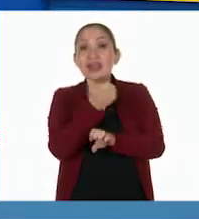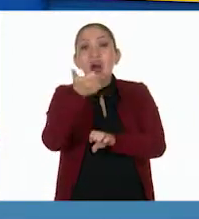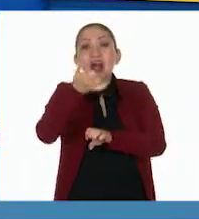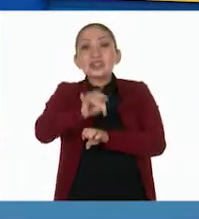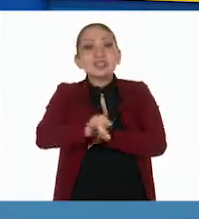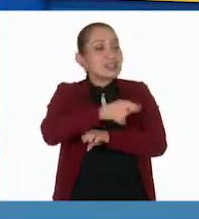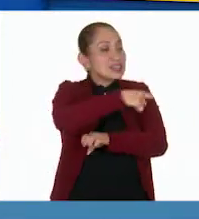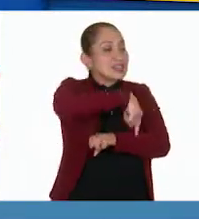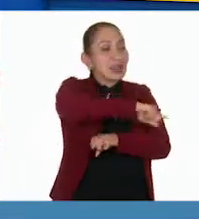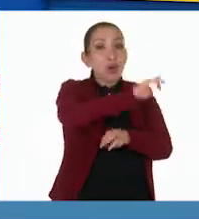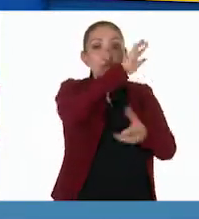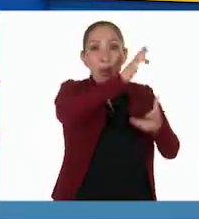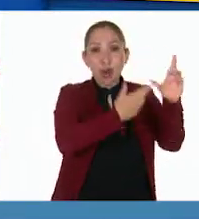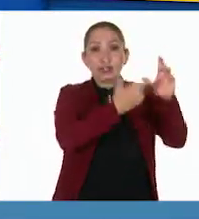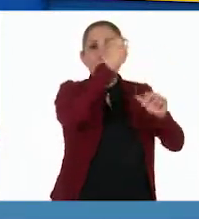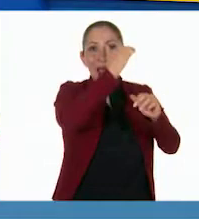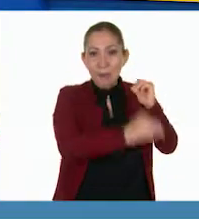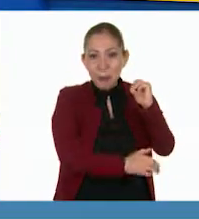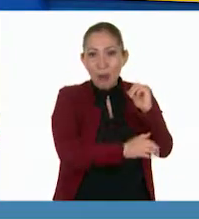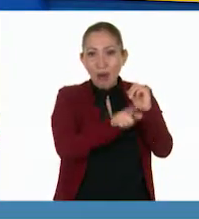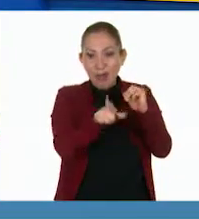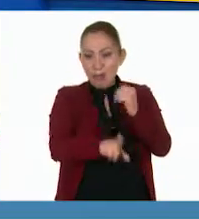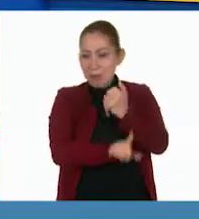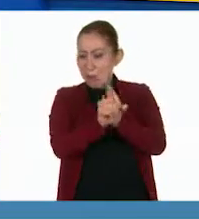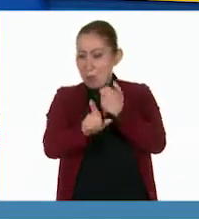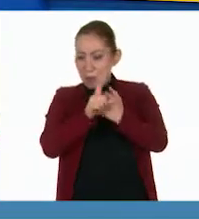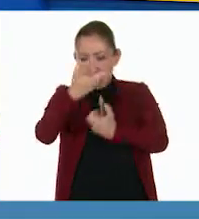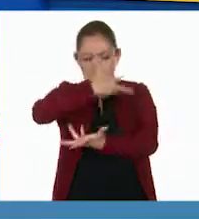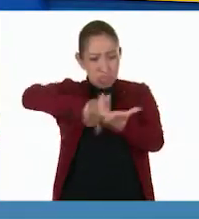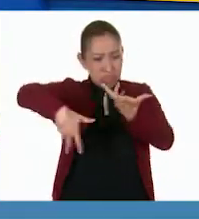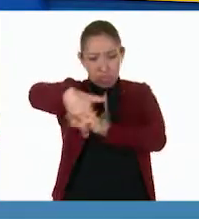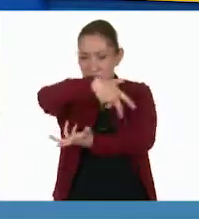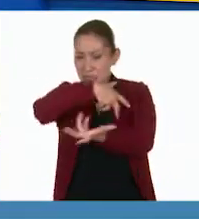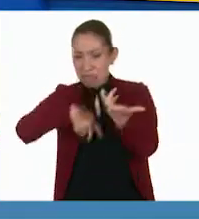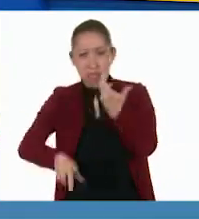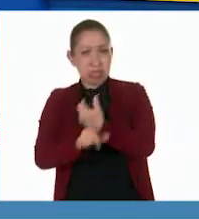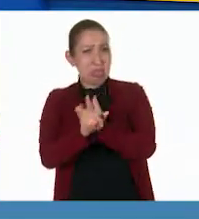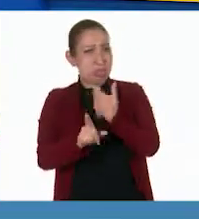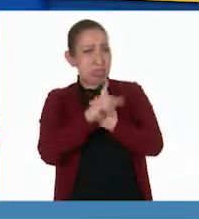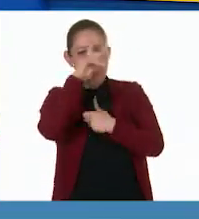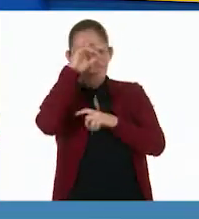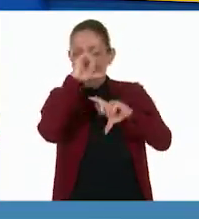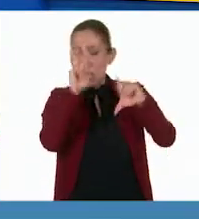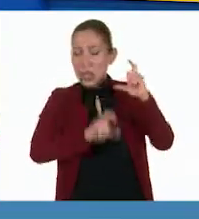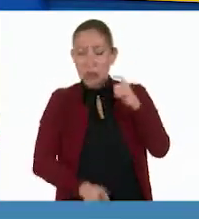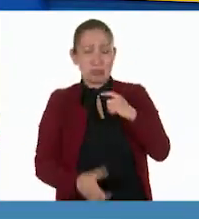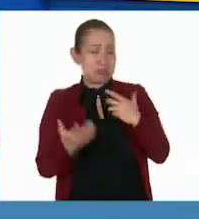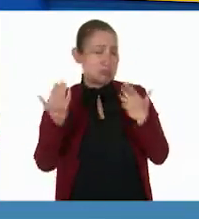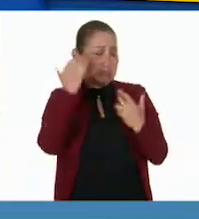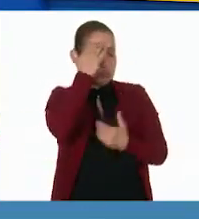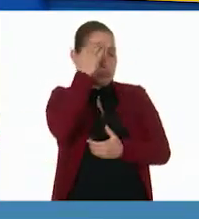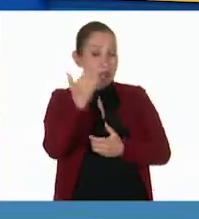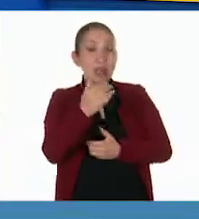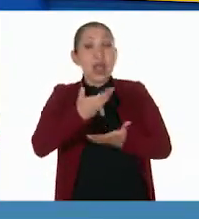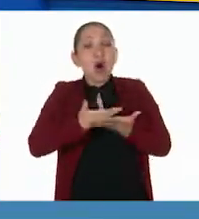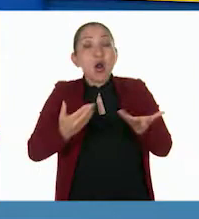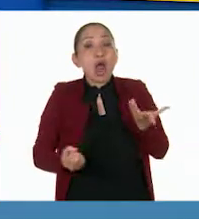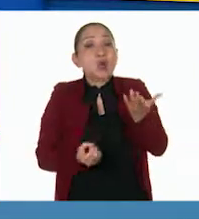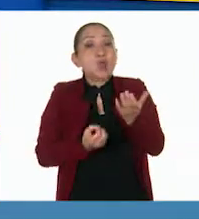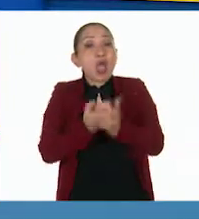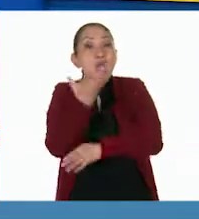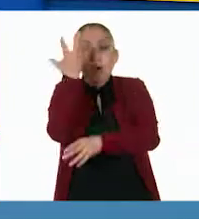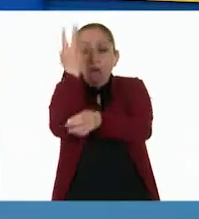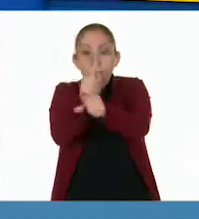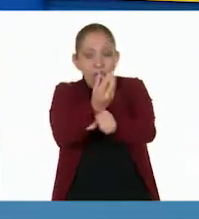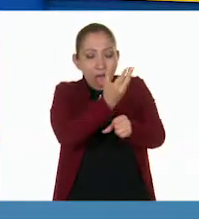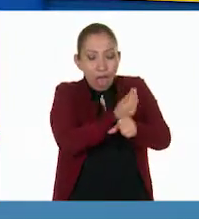después de la revolución, que estaba completamente desarmado y revuelto, como dijiste. Y era necesario entrar en una nueva etapa de